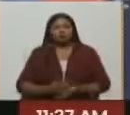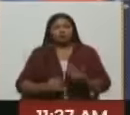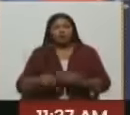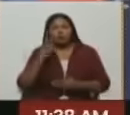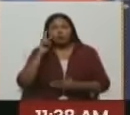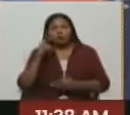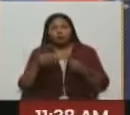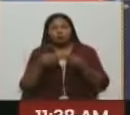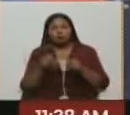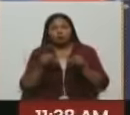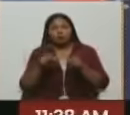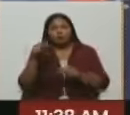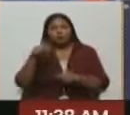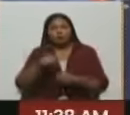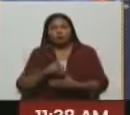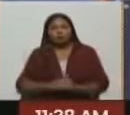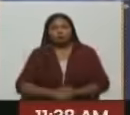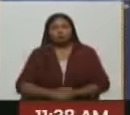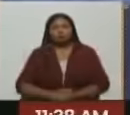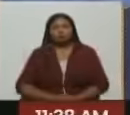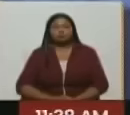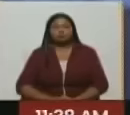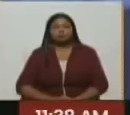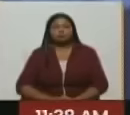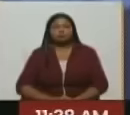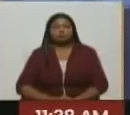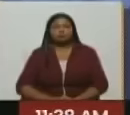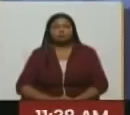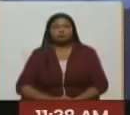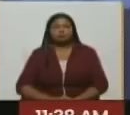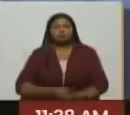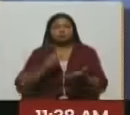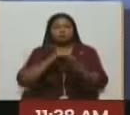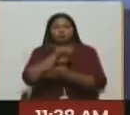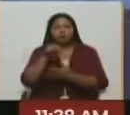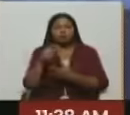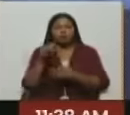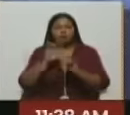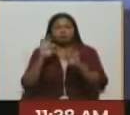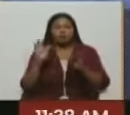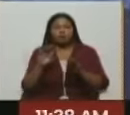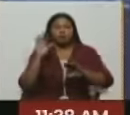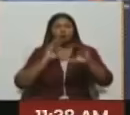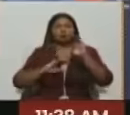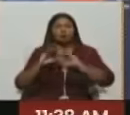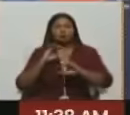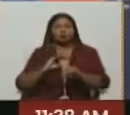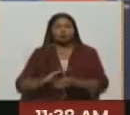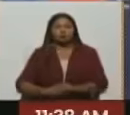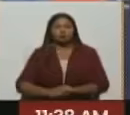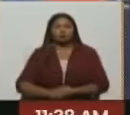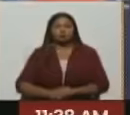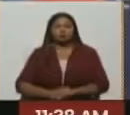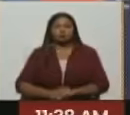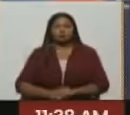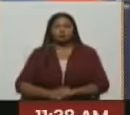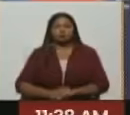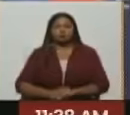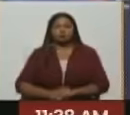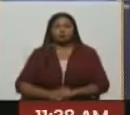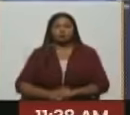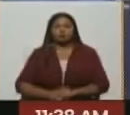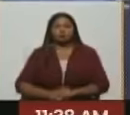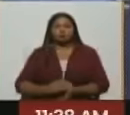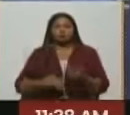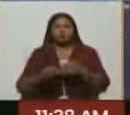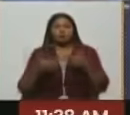aquí, qué ponen ustedes de esto, señores de los medios de comunicación. Vamos a decir, le dan a la misma cobertura que le